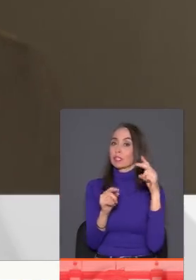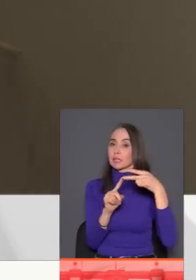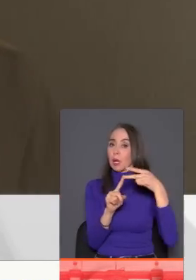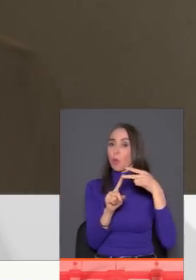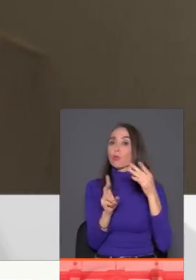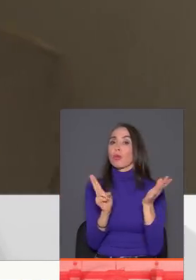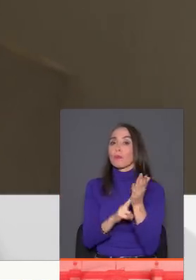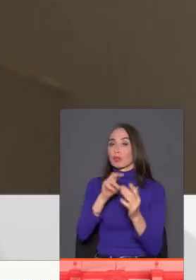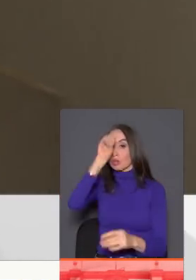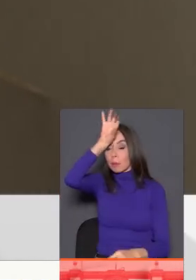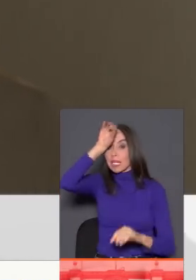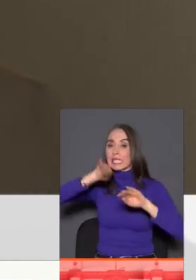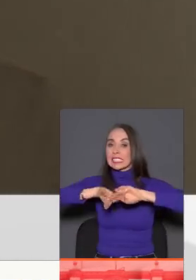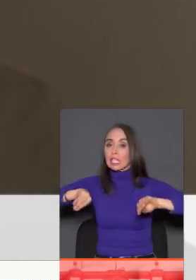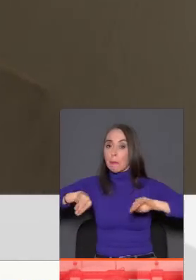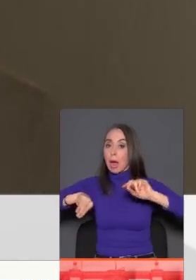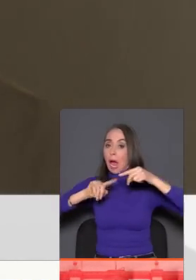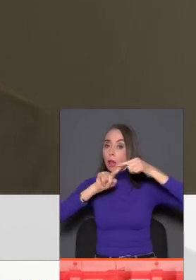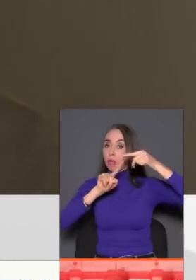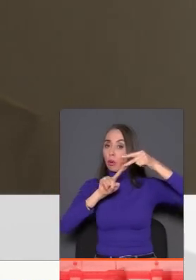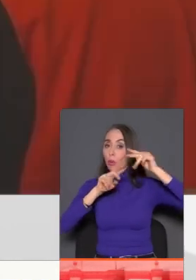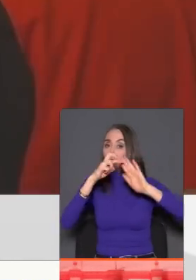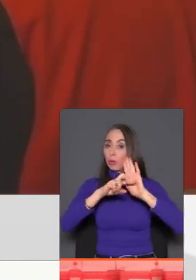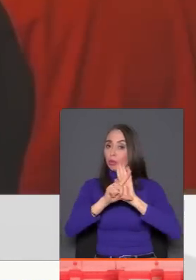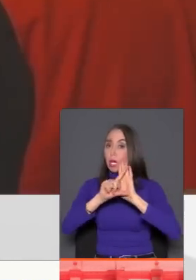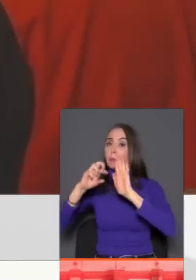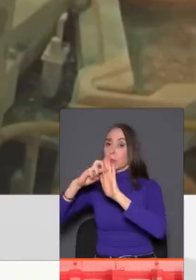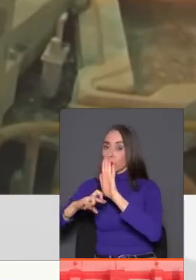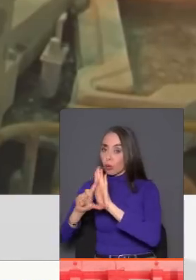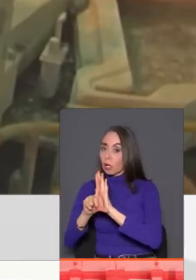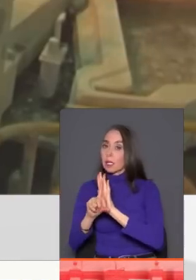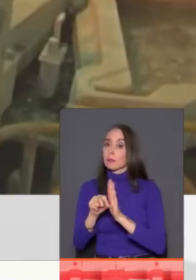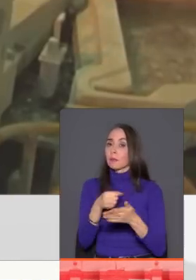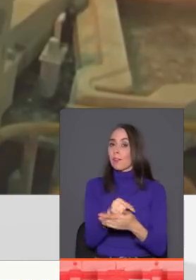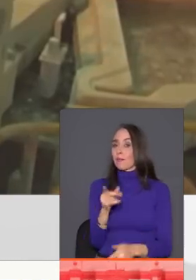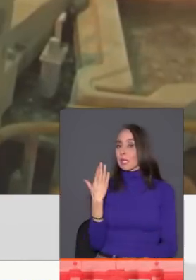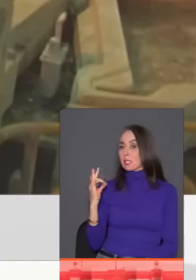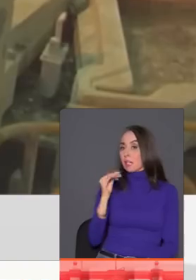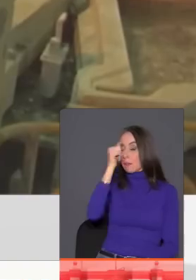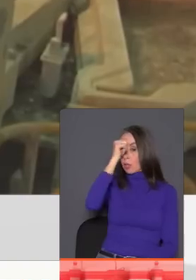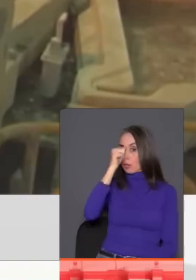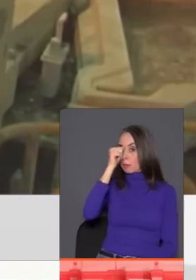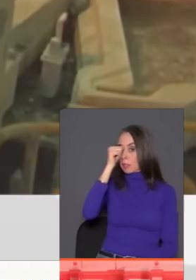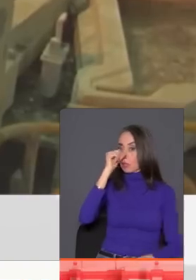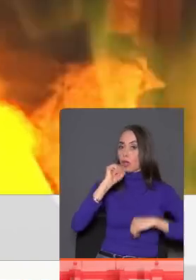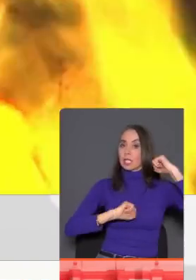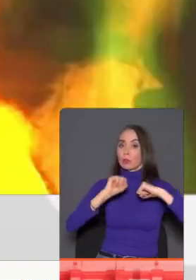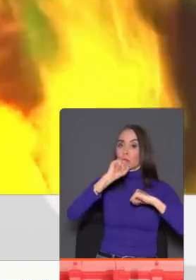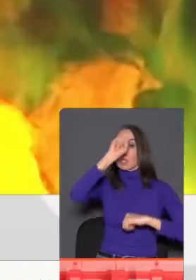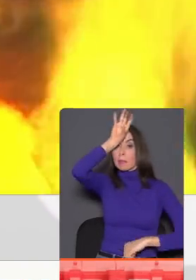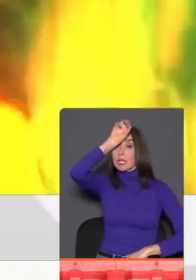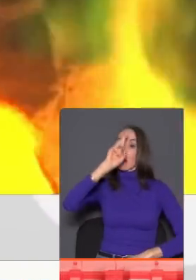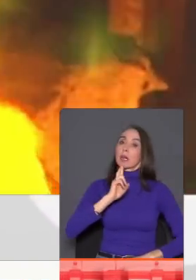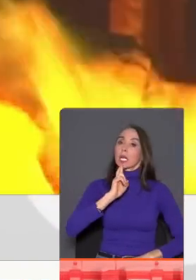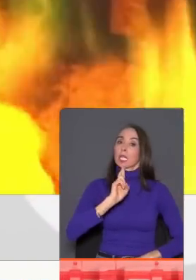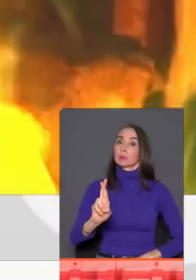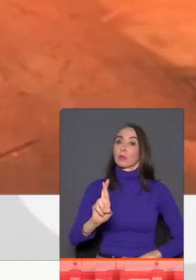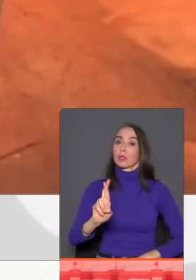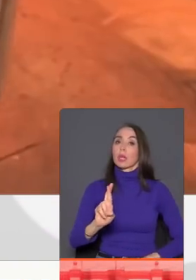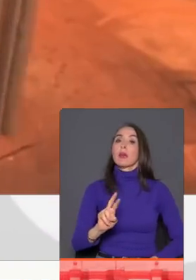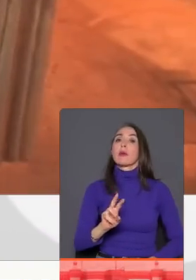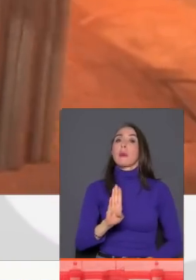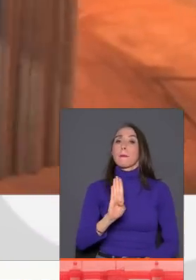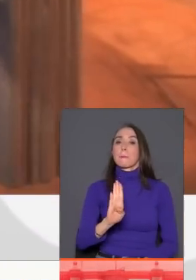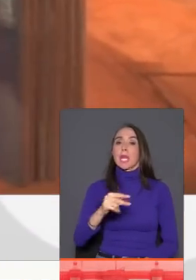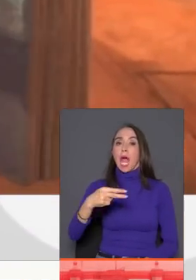minero va por separado el royalty minero que este fin de semana vimos una ofensiva diría yo desde la industria minera principalmente de bhp que